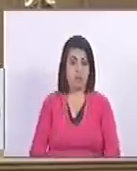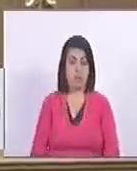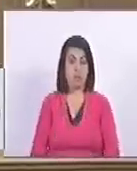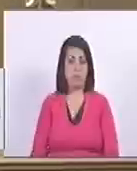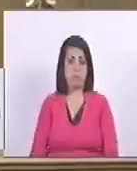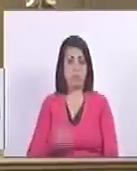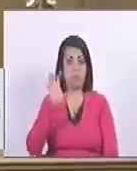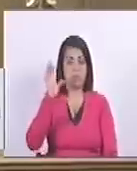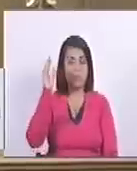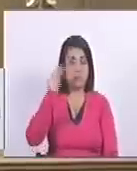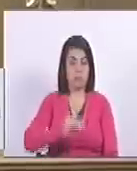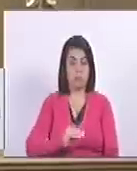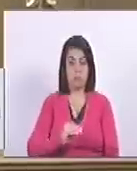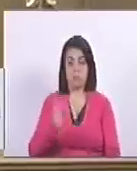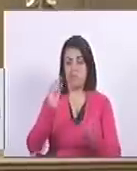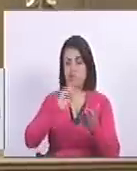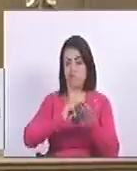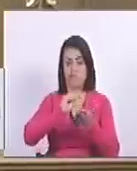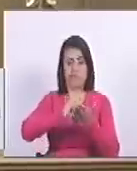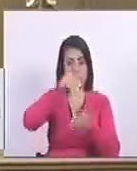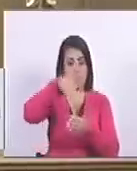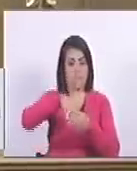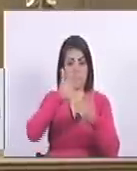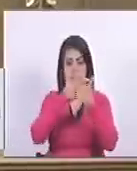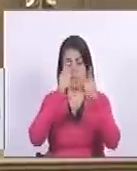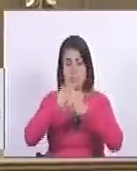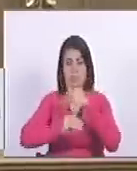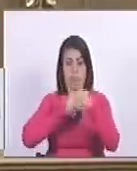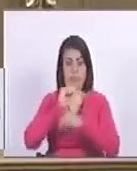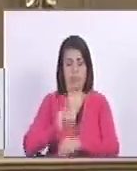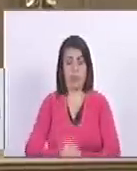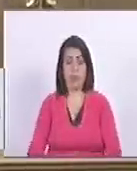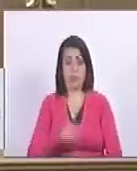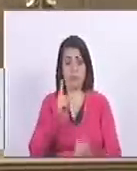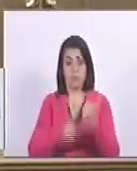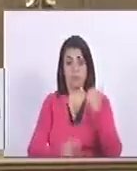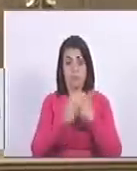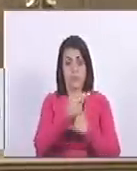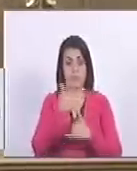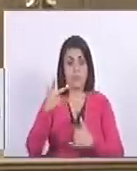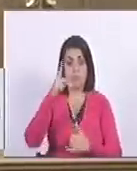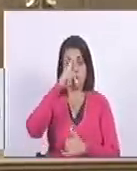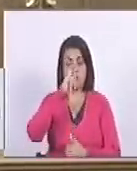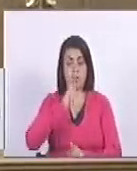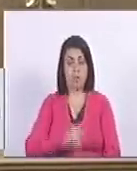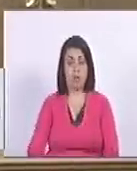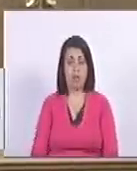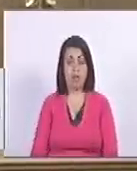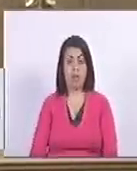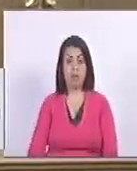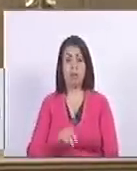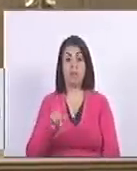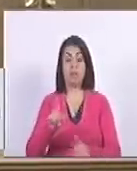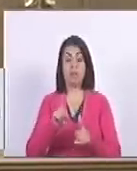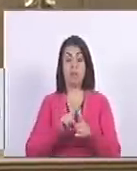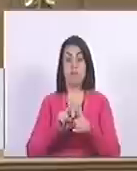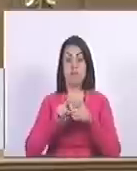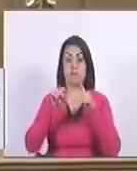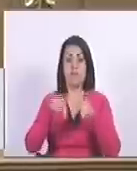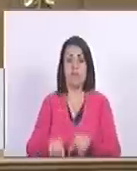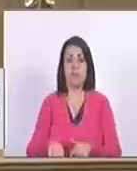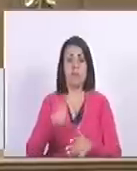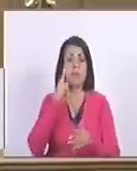Este es el país donde mayor cantidad de elecciones libres se han hecho en los últimos 23 años. De forma que